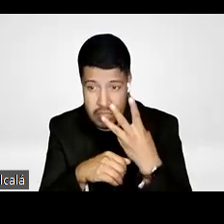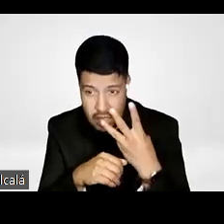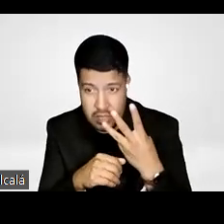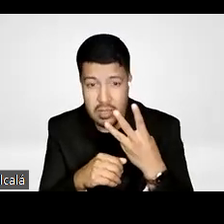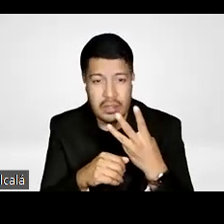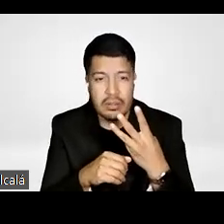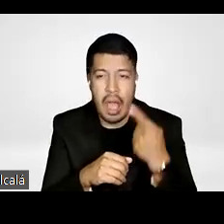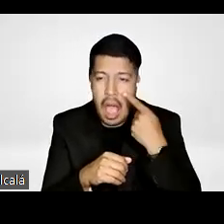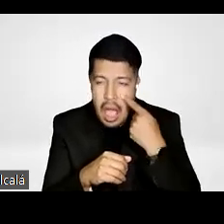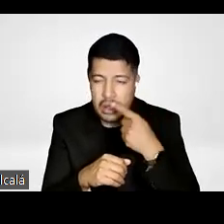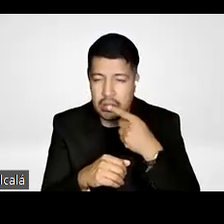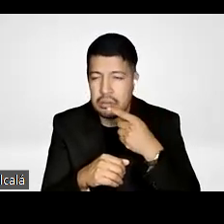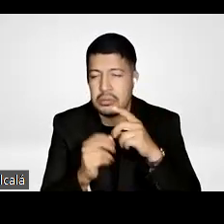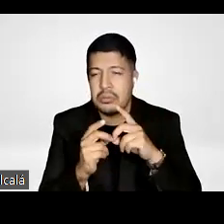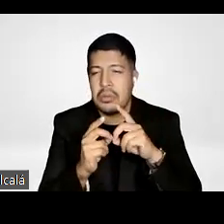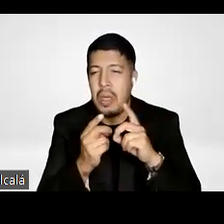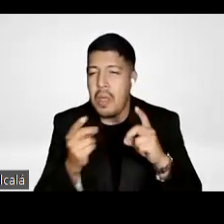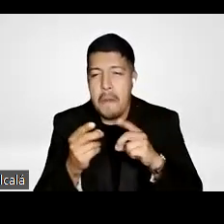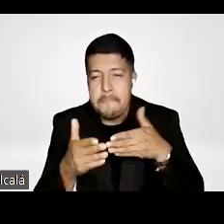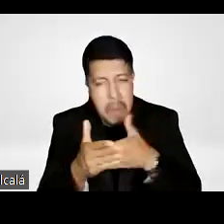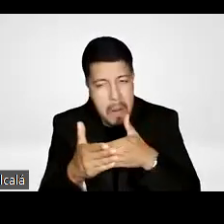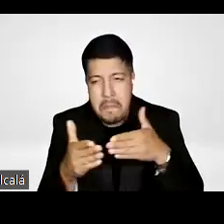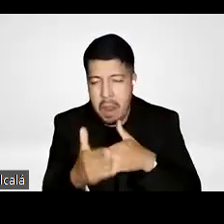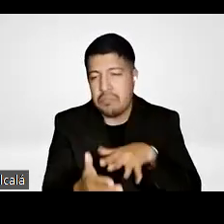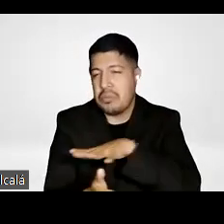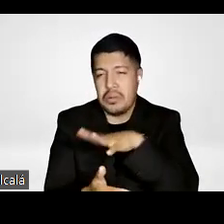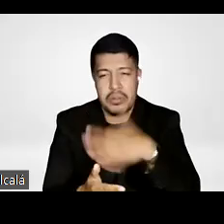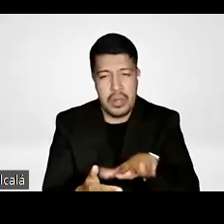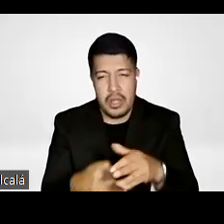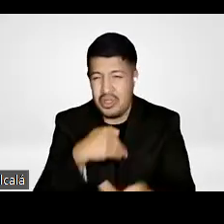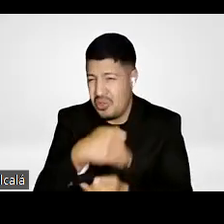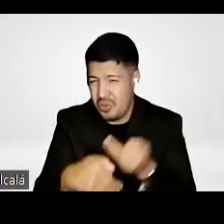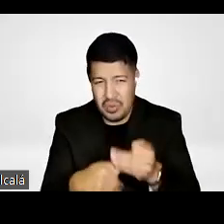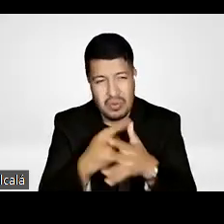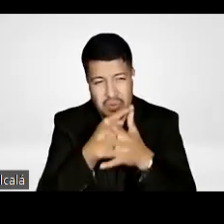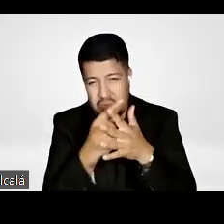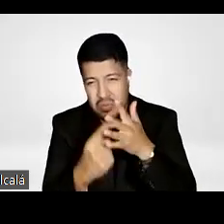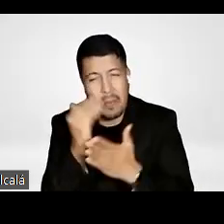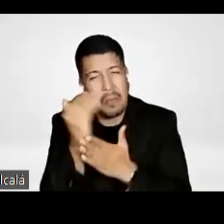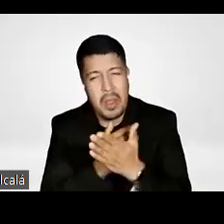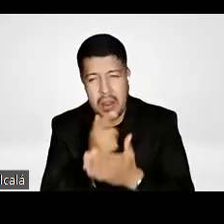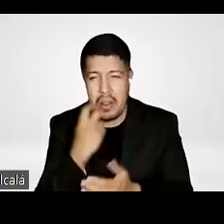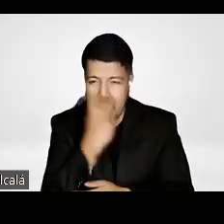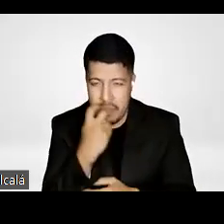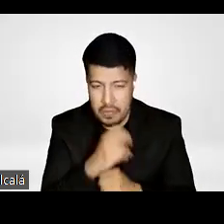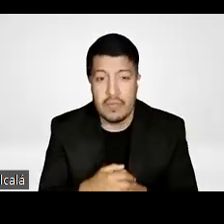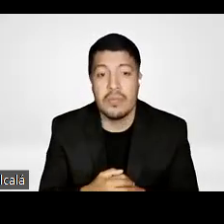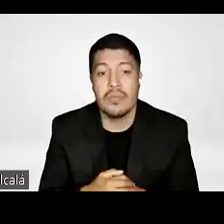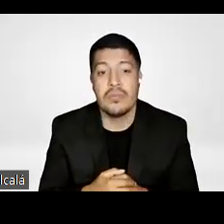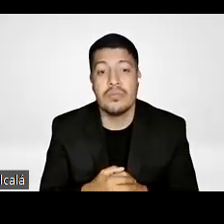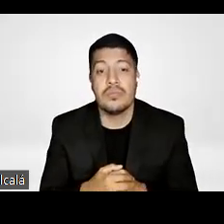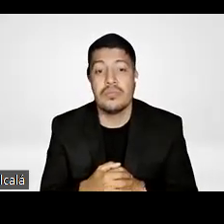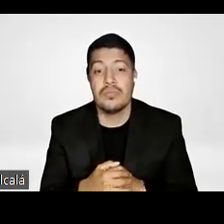generalizado, en todos, menos en el lenguaje, por ejemplo. Los embarazos